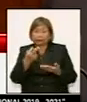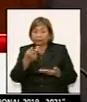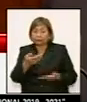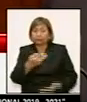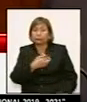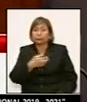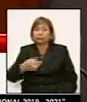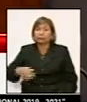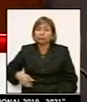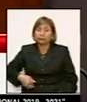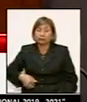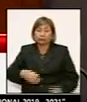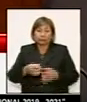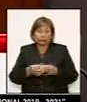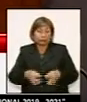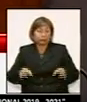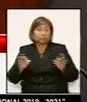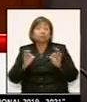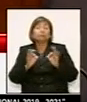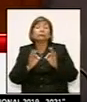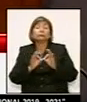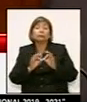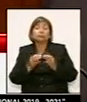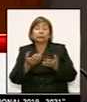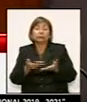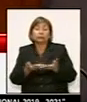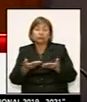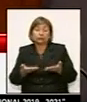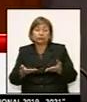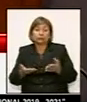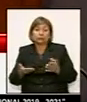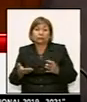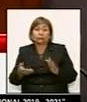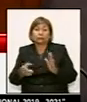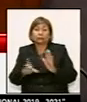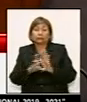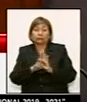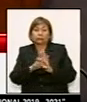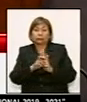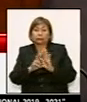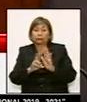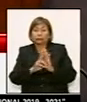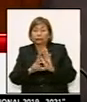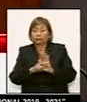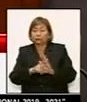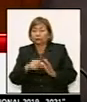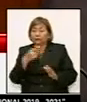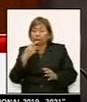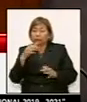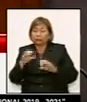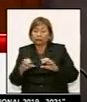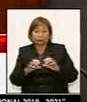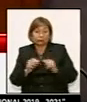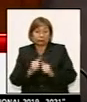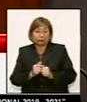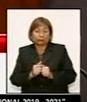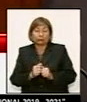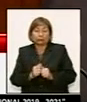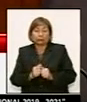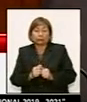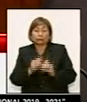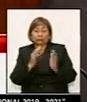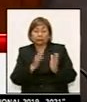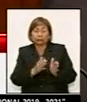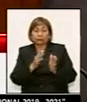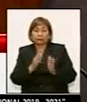es importante que en este proyecto de ley, ya que lo que se va a hacer es